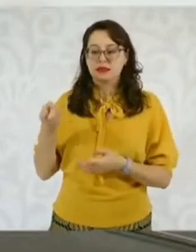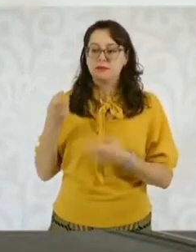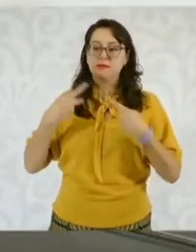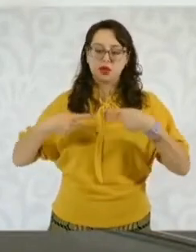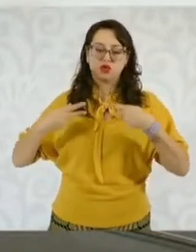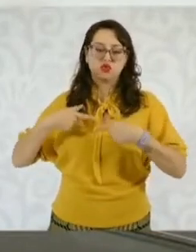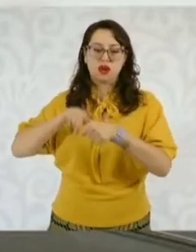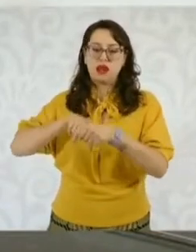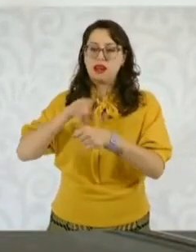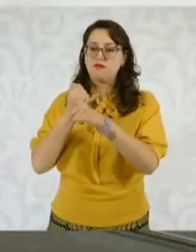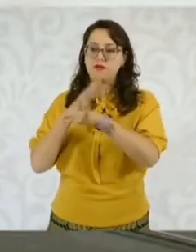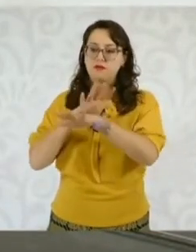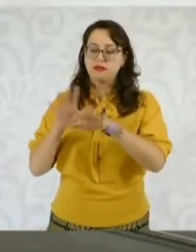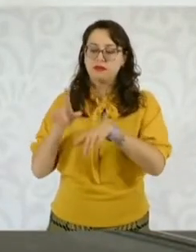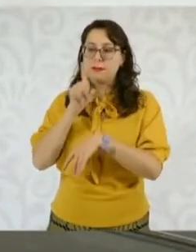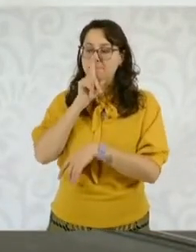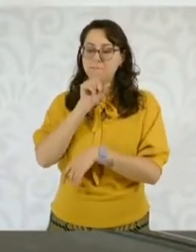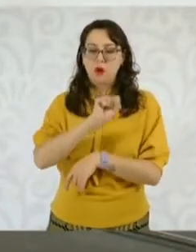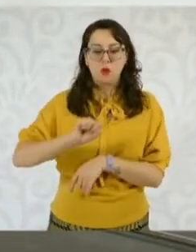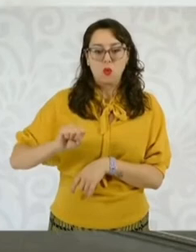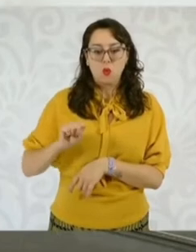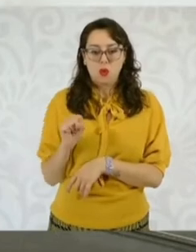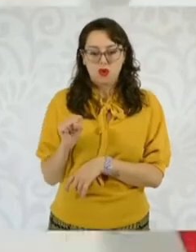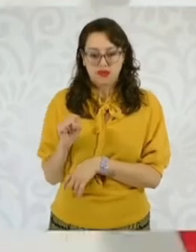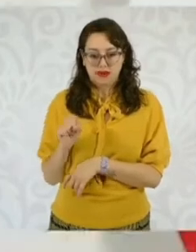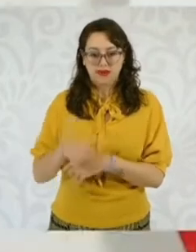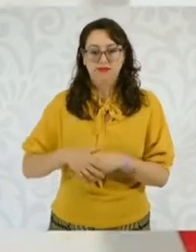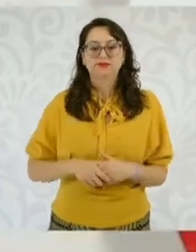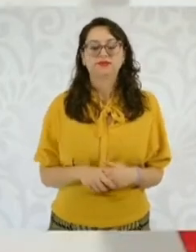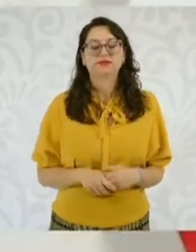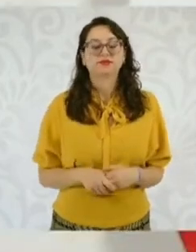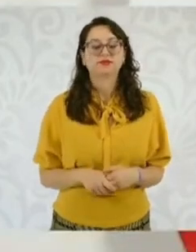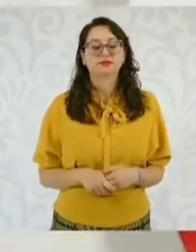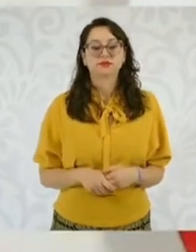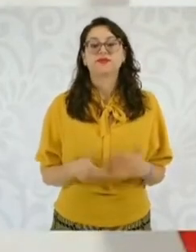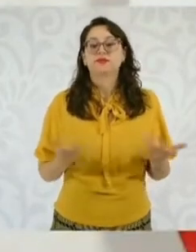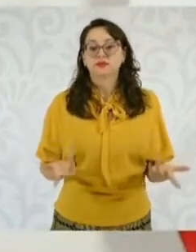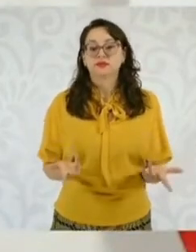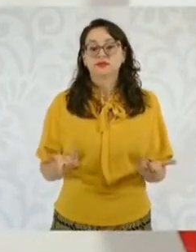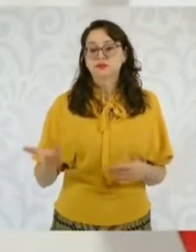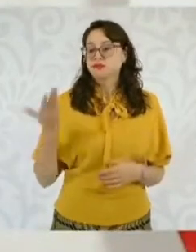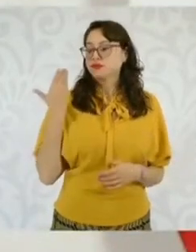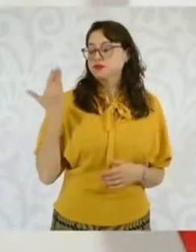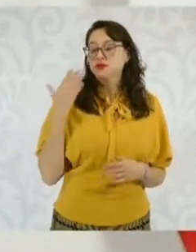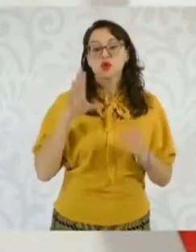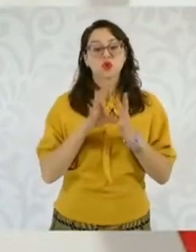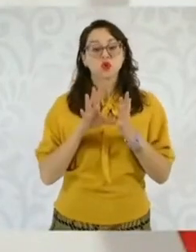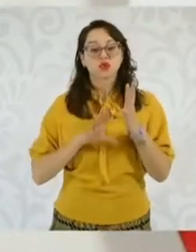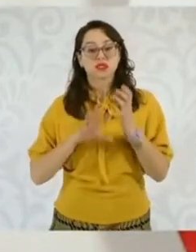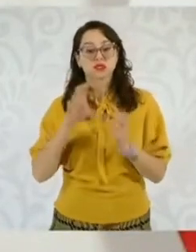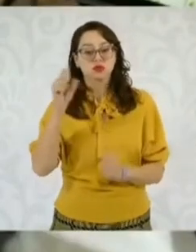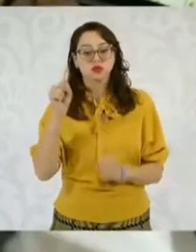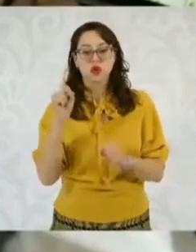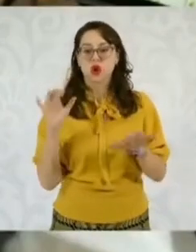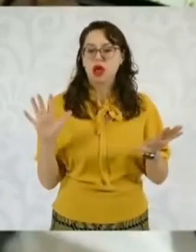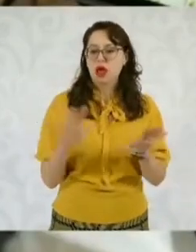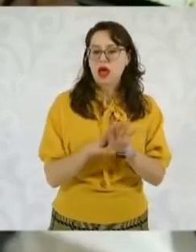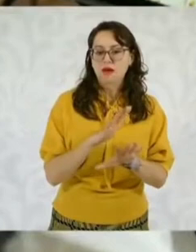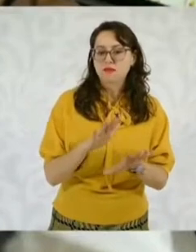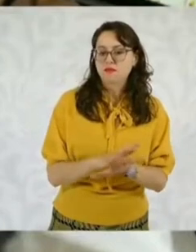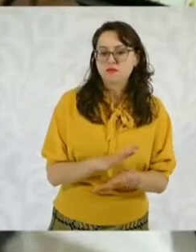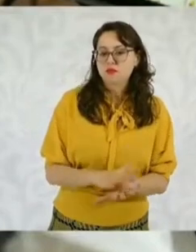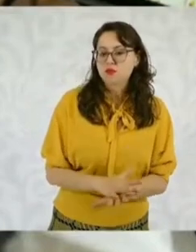favor. ¿Cuáles son los cambios que tuvo la Constitución, primero para saber qué vamos a modificar en la ley? Lo